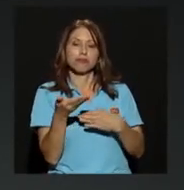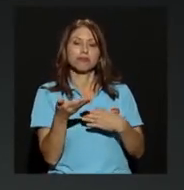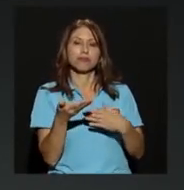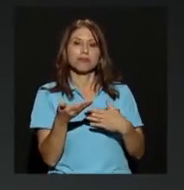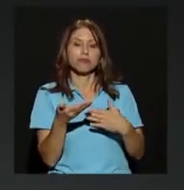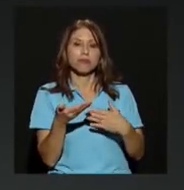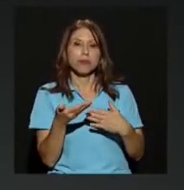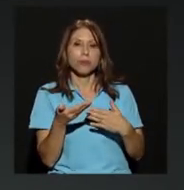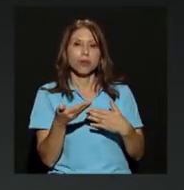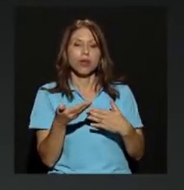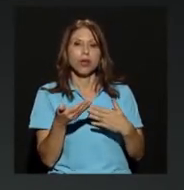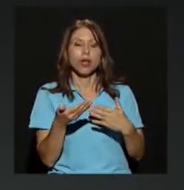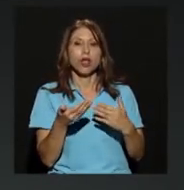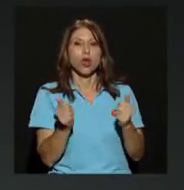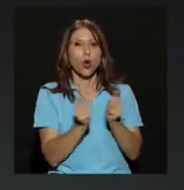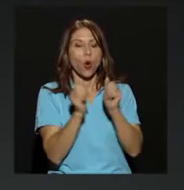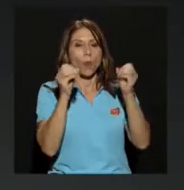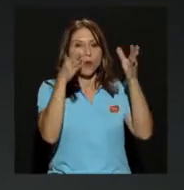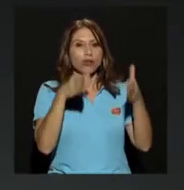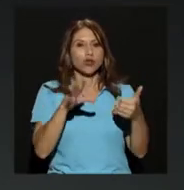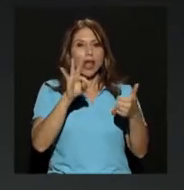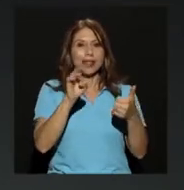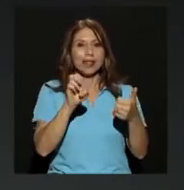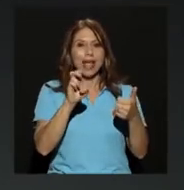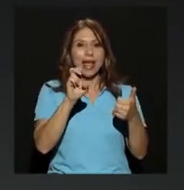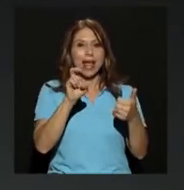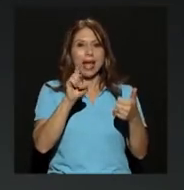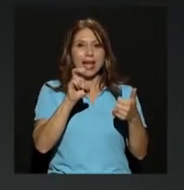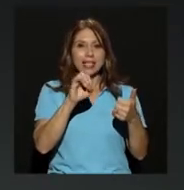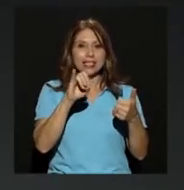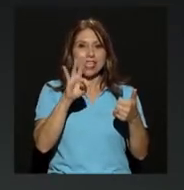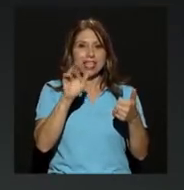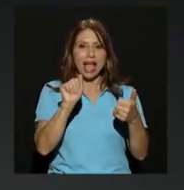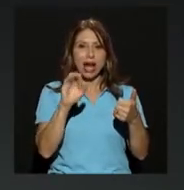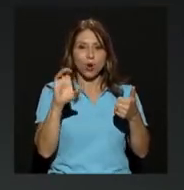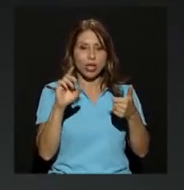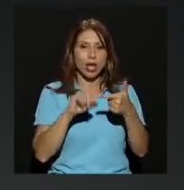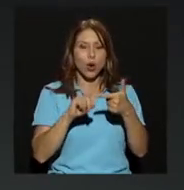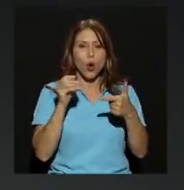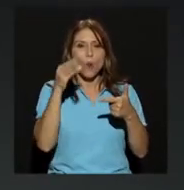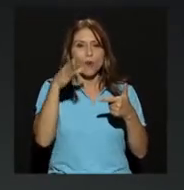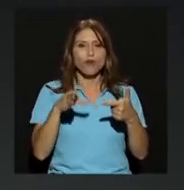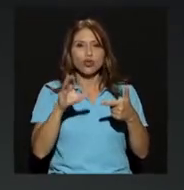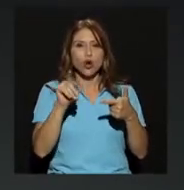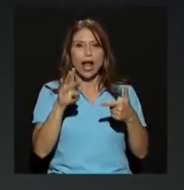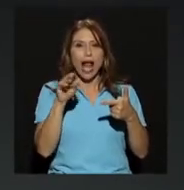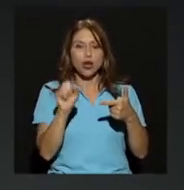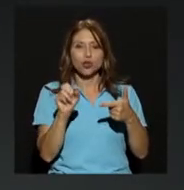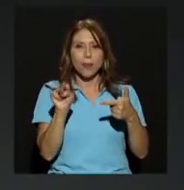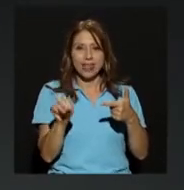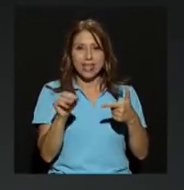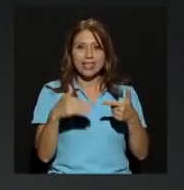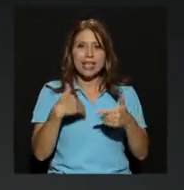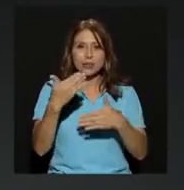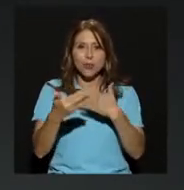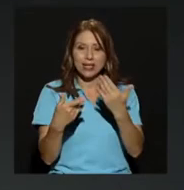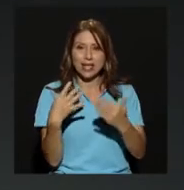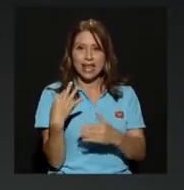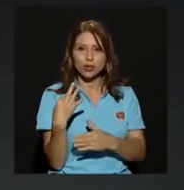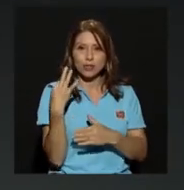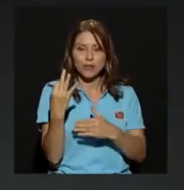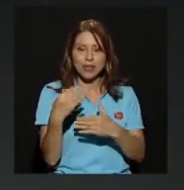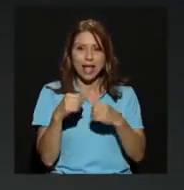con la profesora Teresita Cordero y el profesor Carlos Méndez, una vez que el canal nos invite a